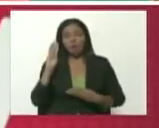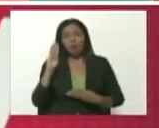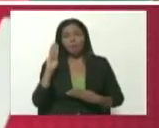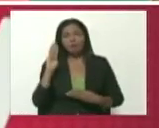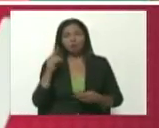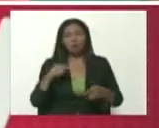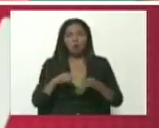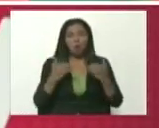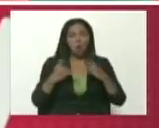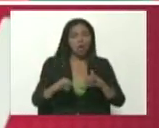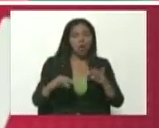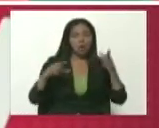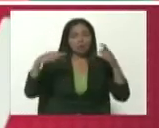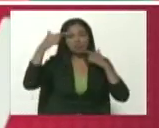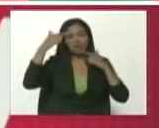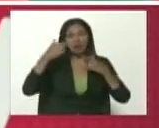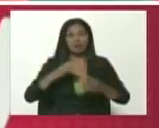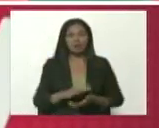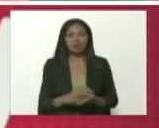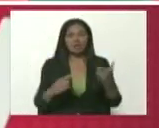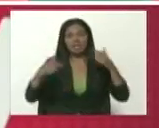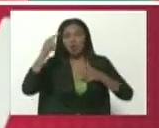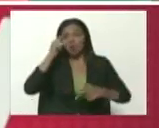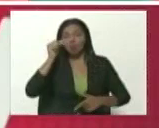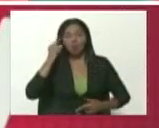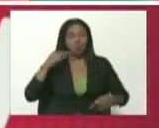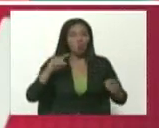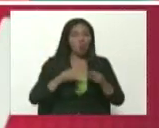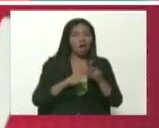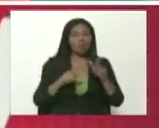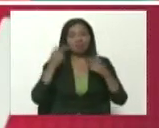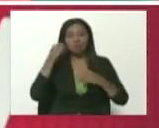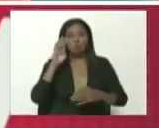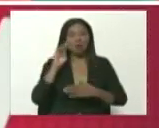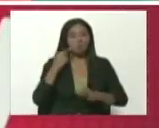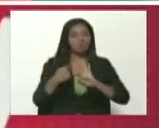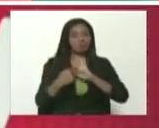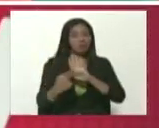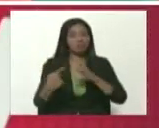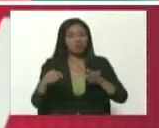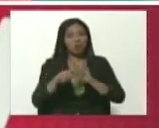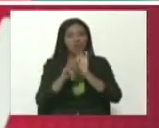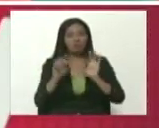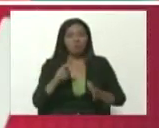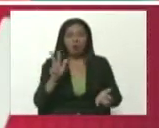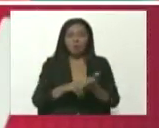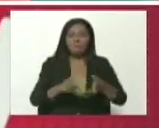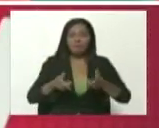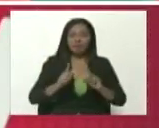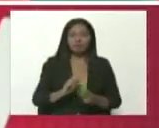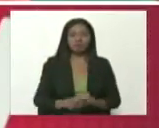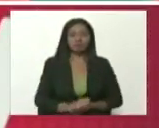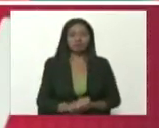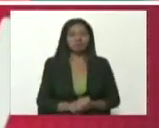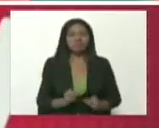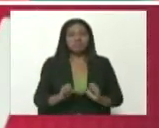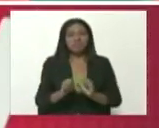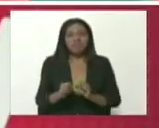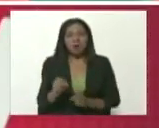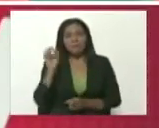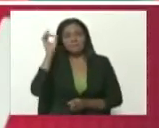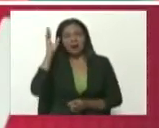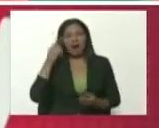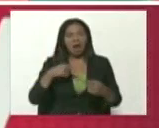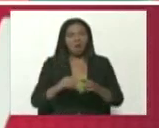los hijos de Chávez, las hijas de Chávez, que juramos frente a él y hemos cumplido seguir su ideal, su